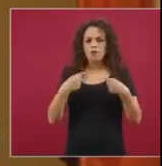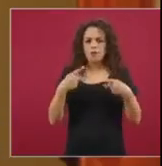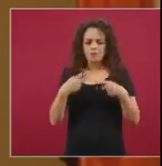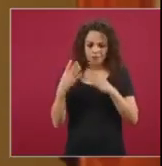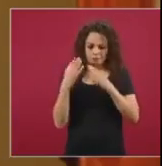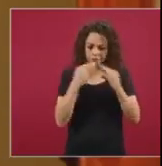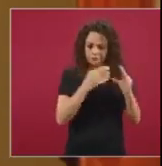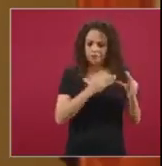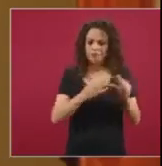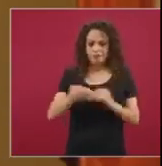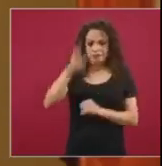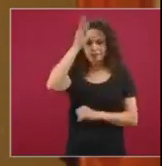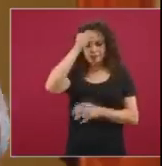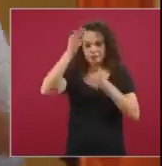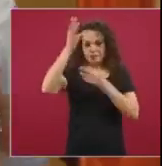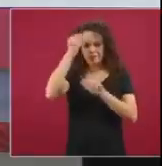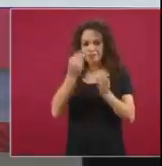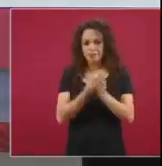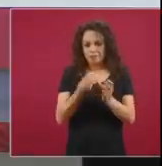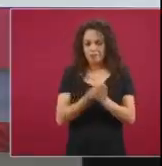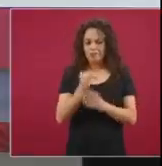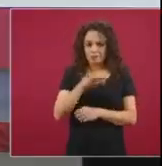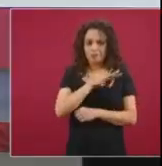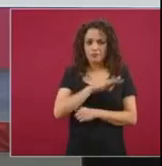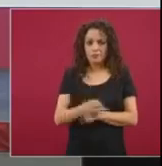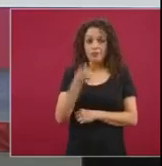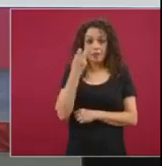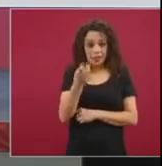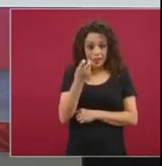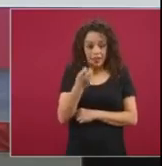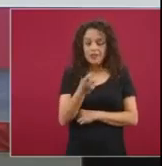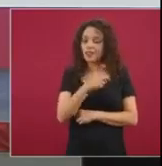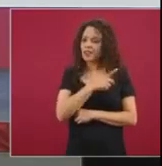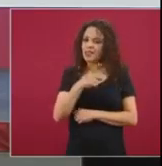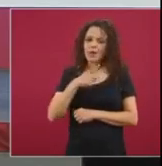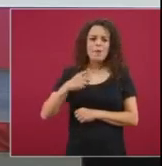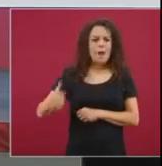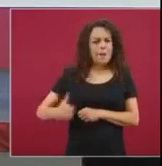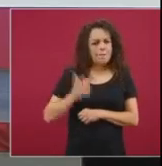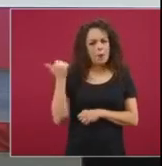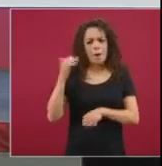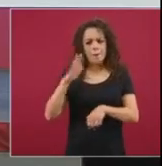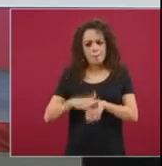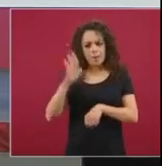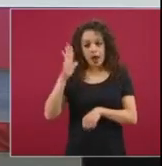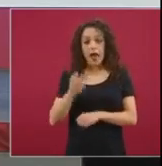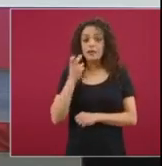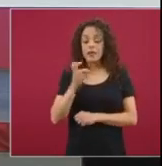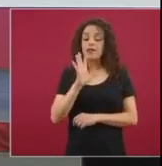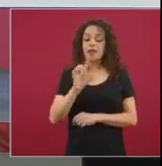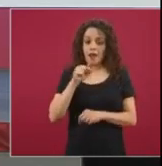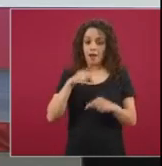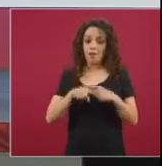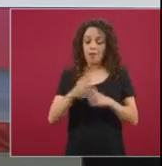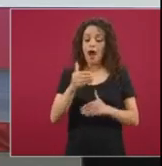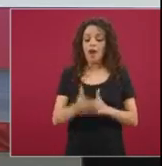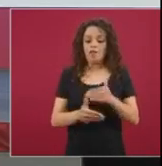oportunidad que deberíamos de aprovechar todavía más. Entonces estamos avanzando en esto. Siguiente, por favor.